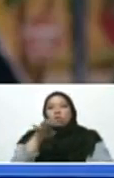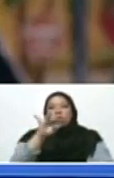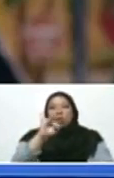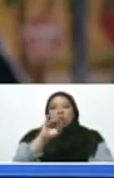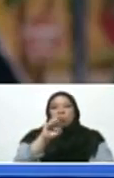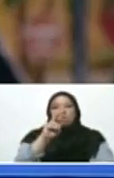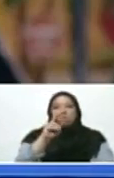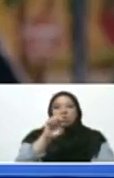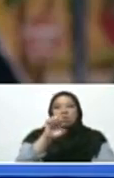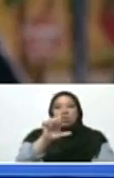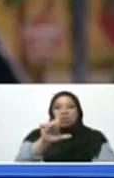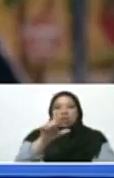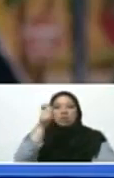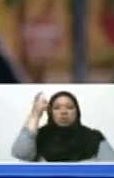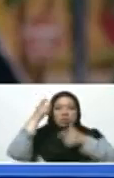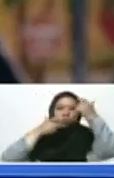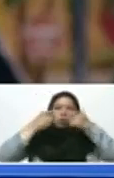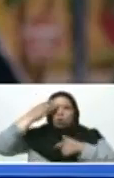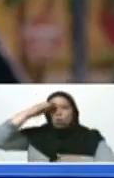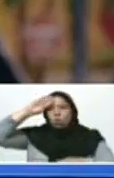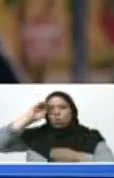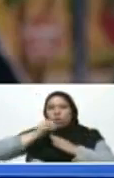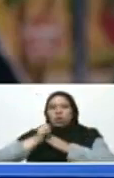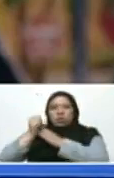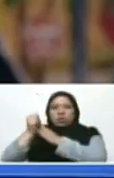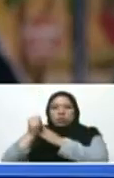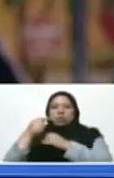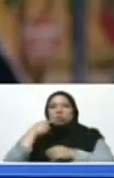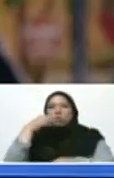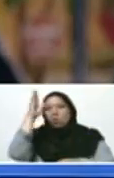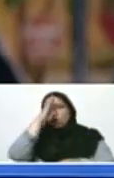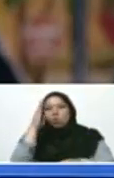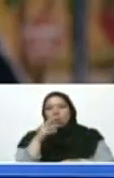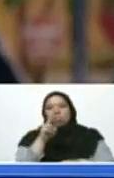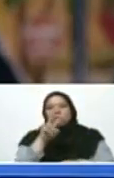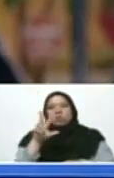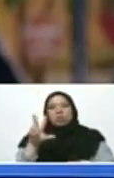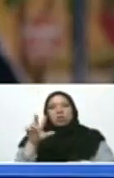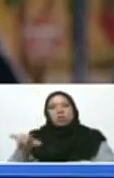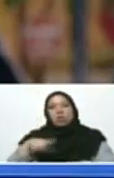en junio de 1992 en Río de Janeiro, en la cumbre de la Tierra.